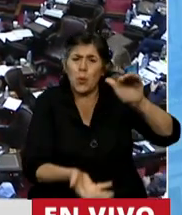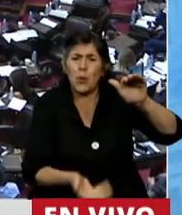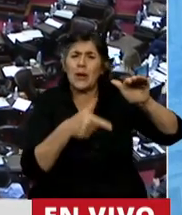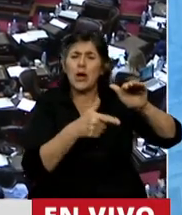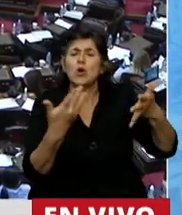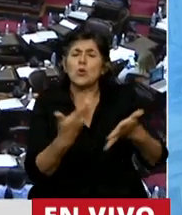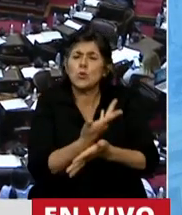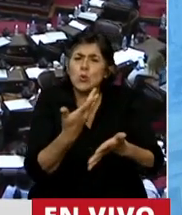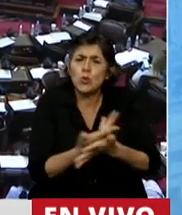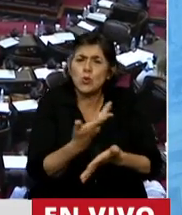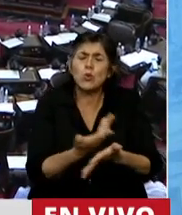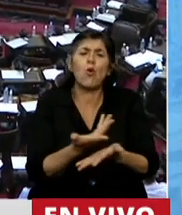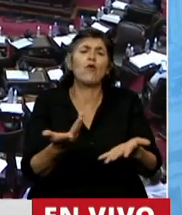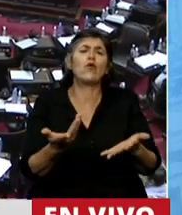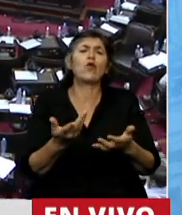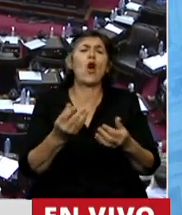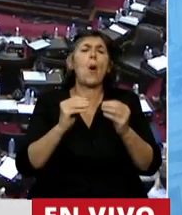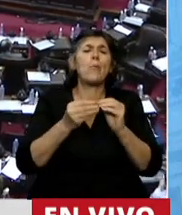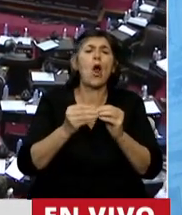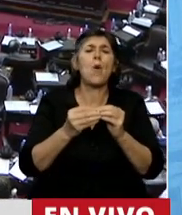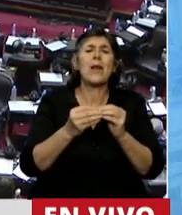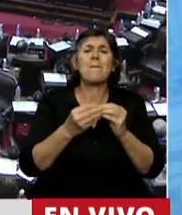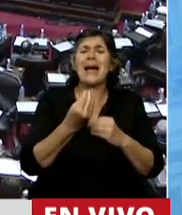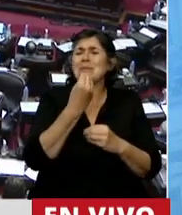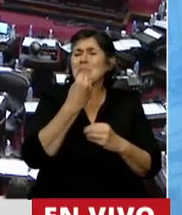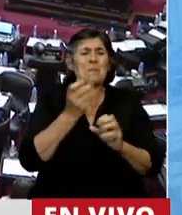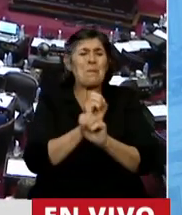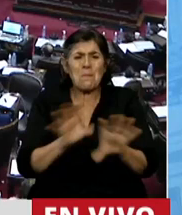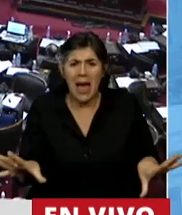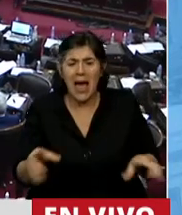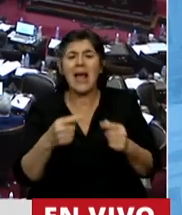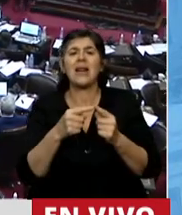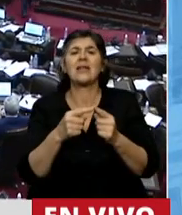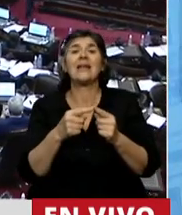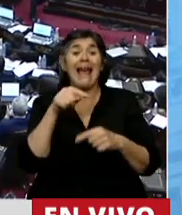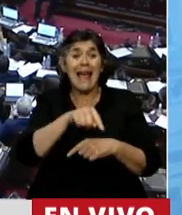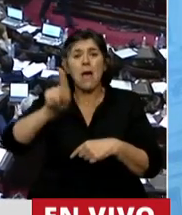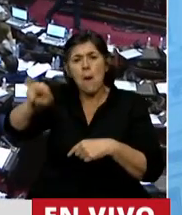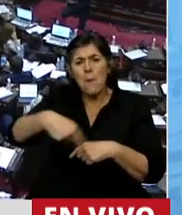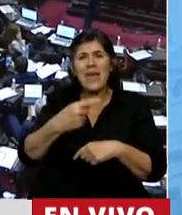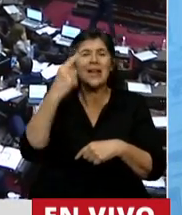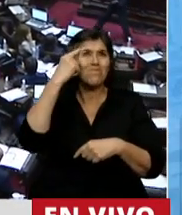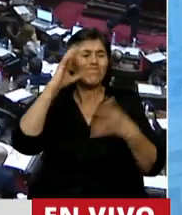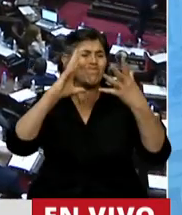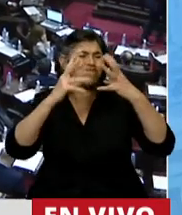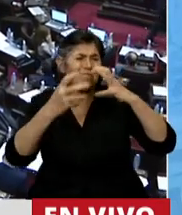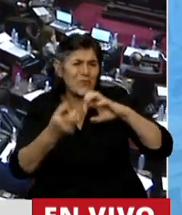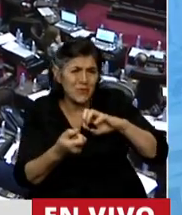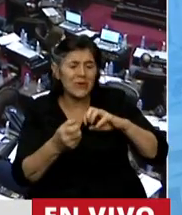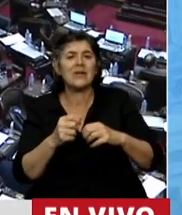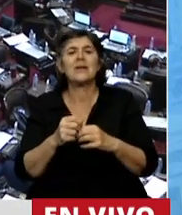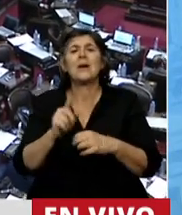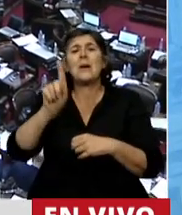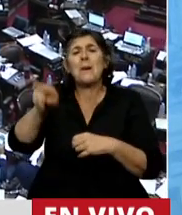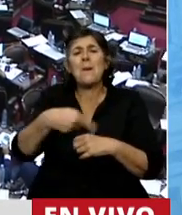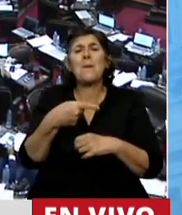sufren problemas de nutrición y deterioran su futuro cognitivo y su